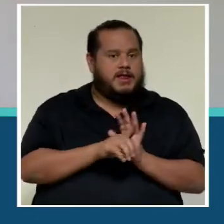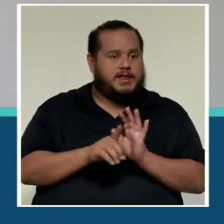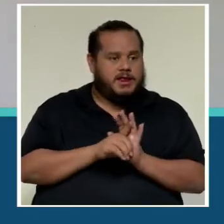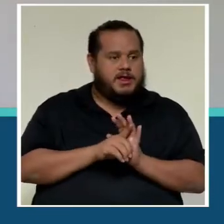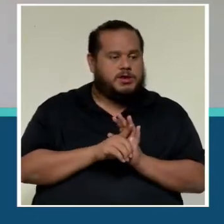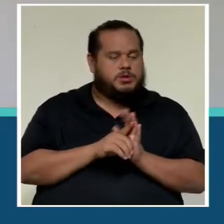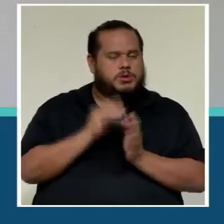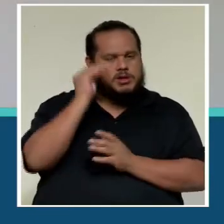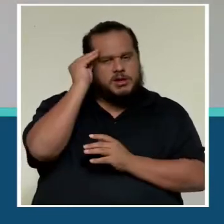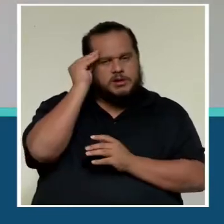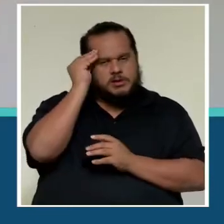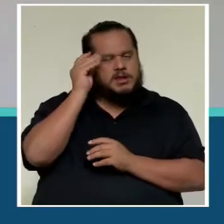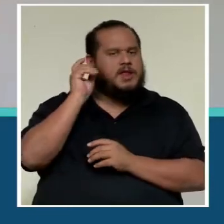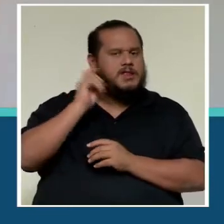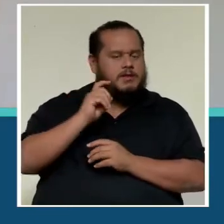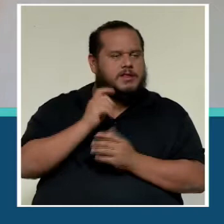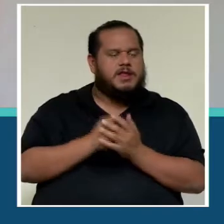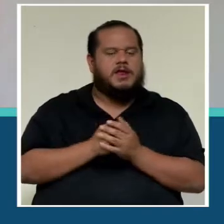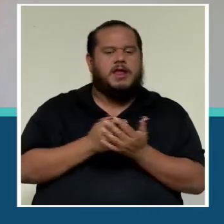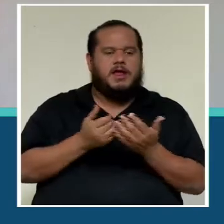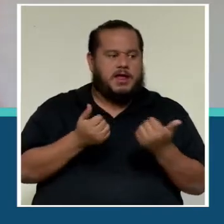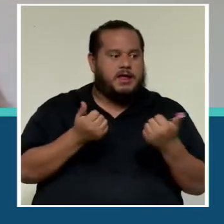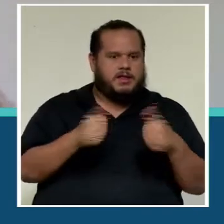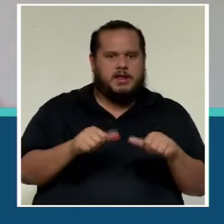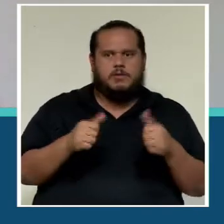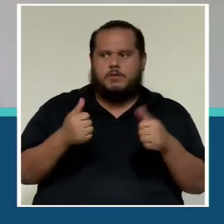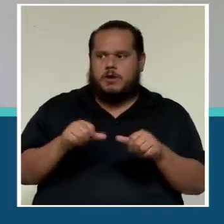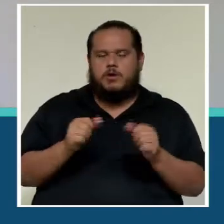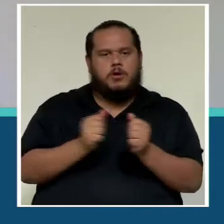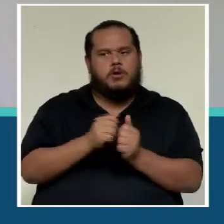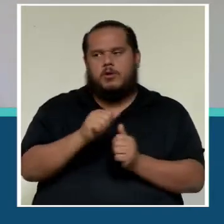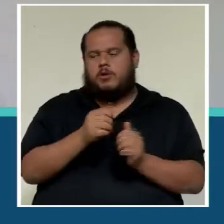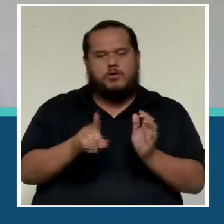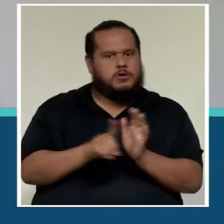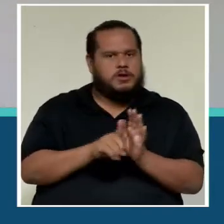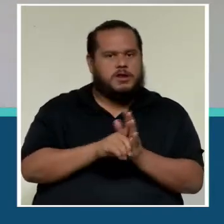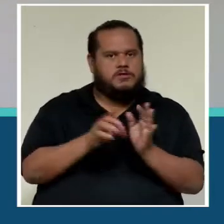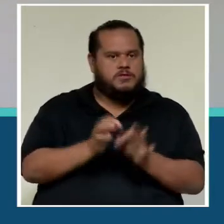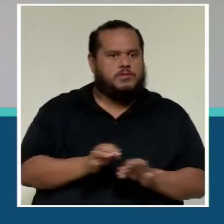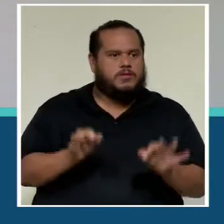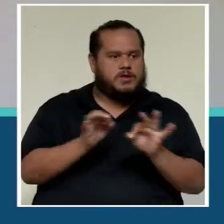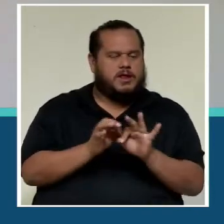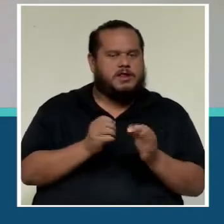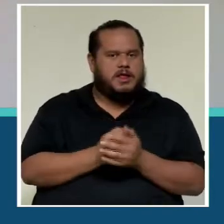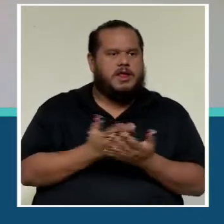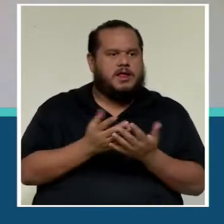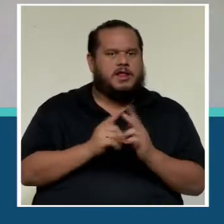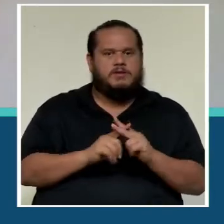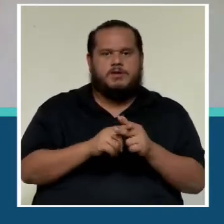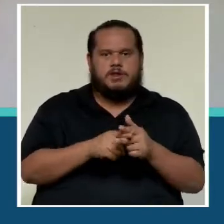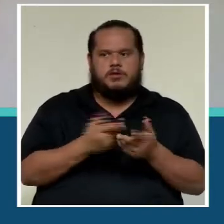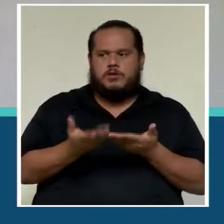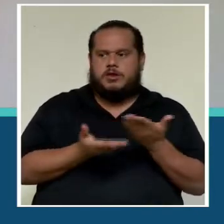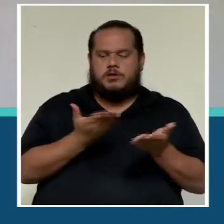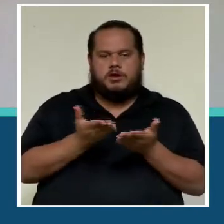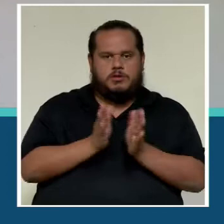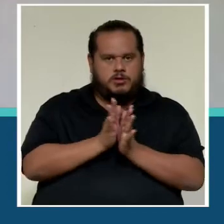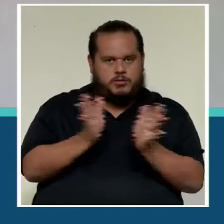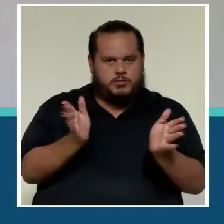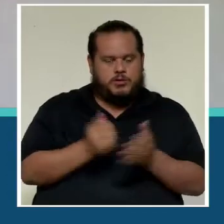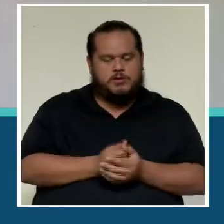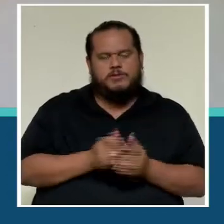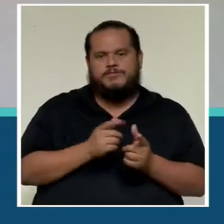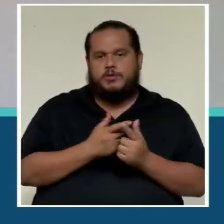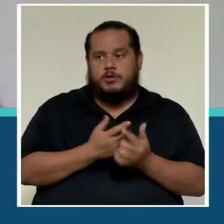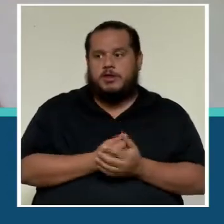de conciencia debe ser conciliado con otro derecho fundamental, que es la efectiva prestación de los servicios públicos.